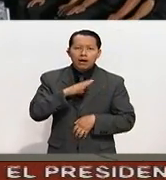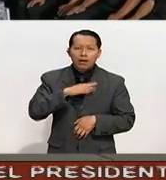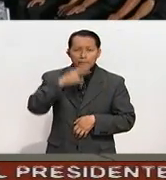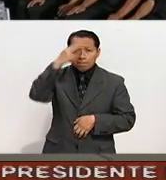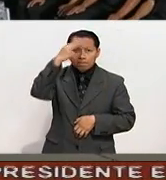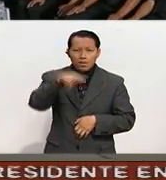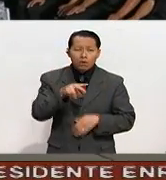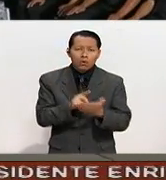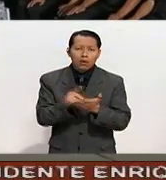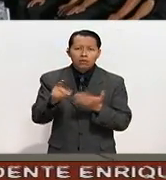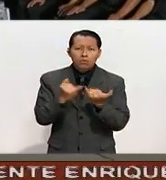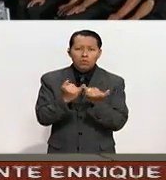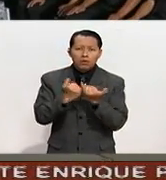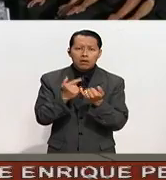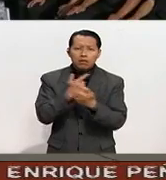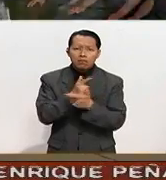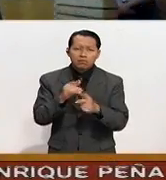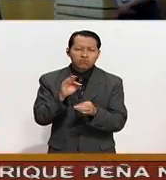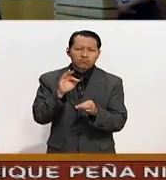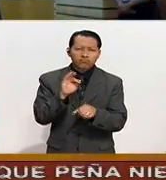derechos y libertades.